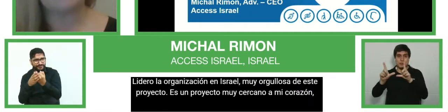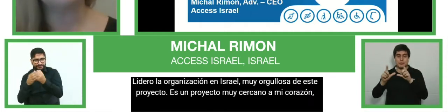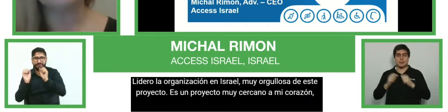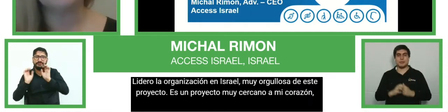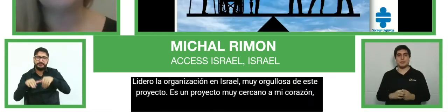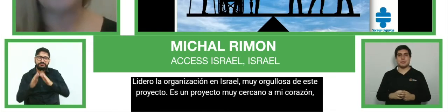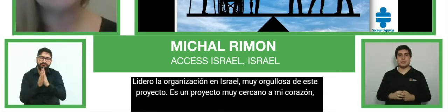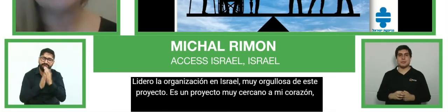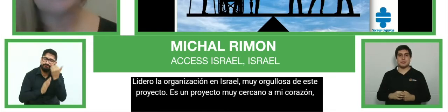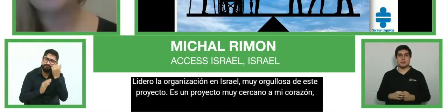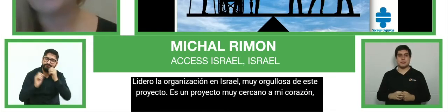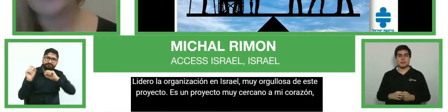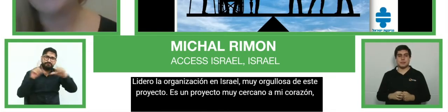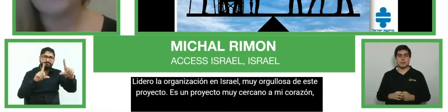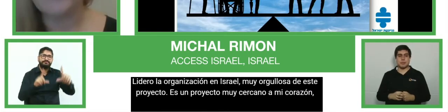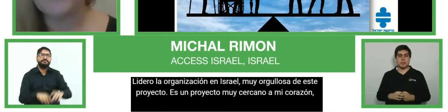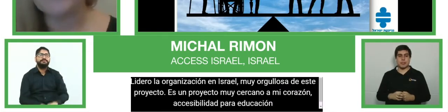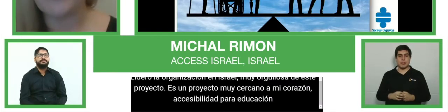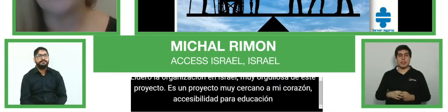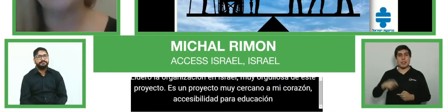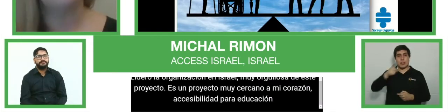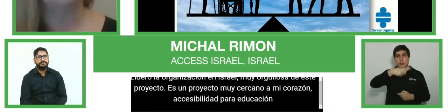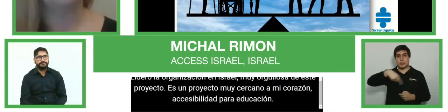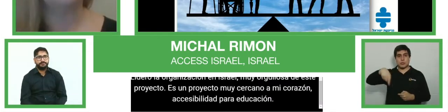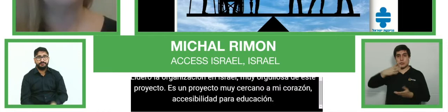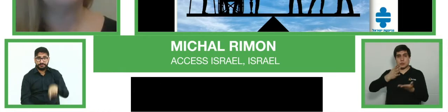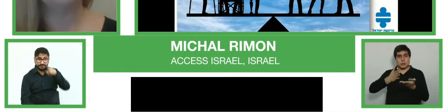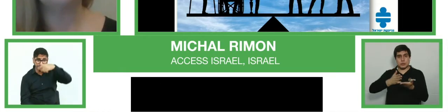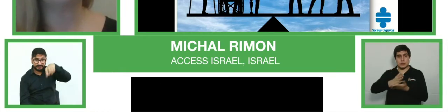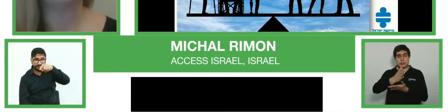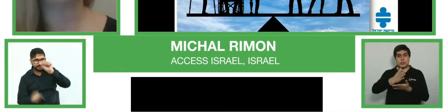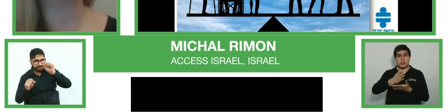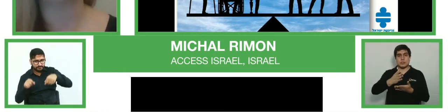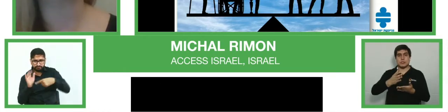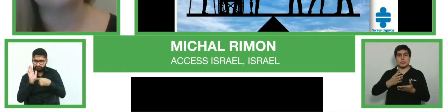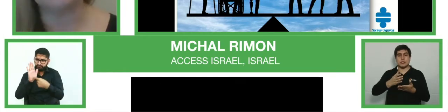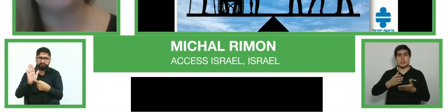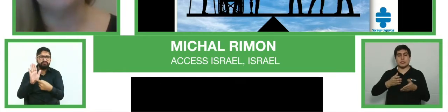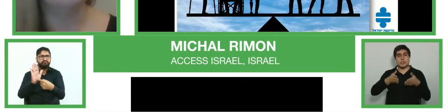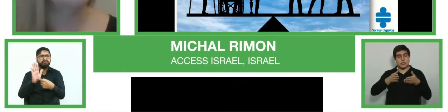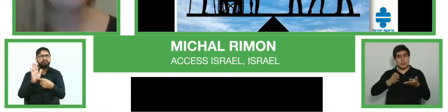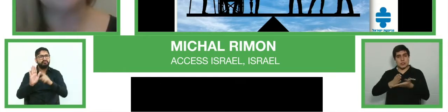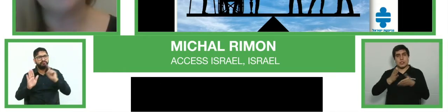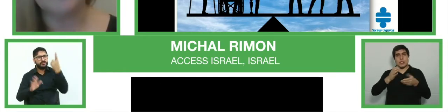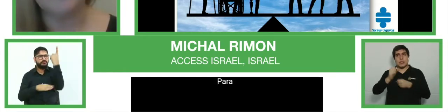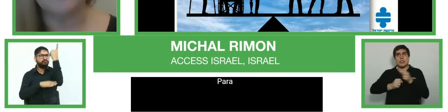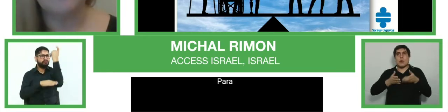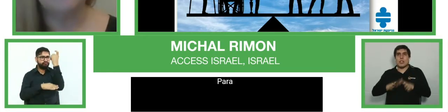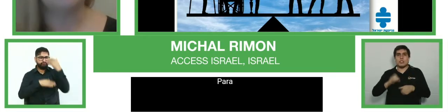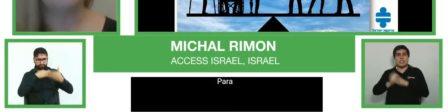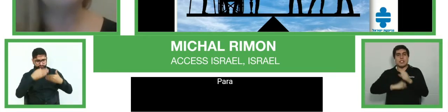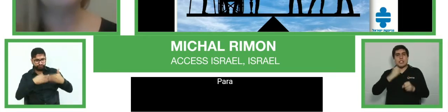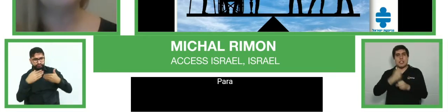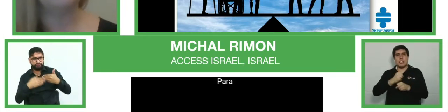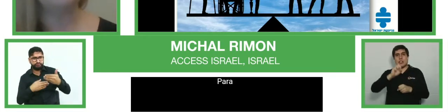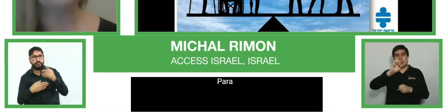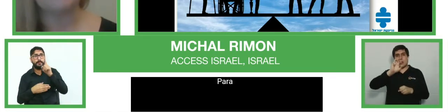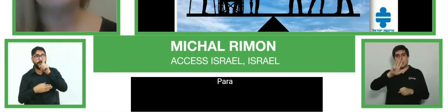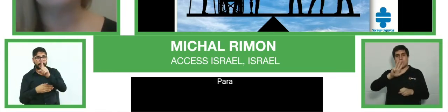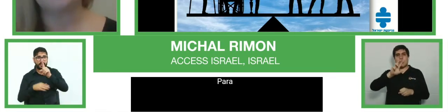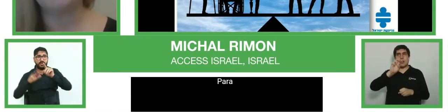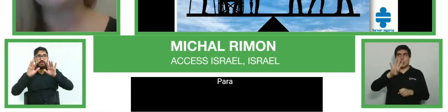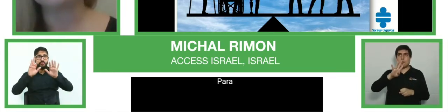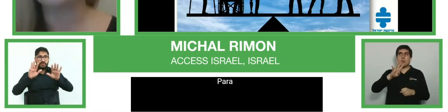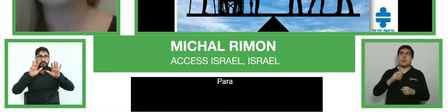entender de dónde venimos, Access Israel se estableció, se fundó hace 21 años atrás en un Israel que no era inclusivo y